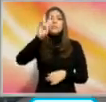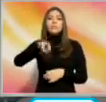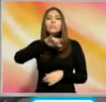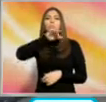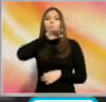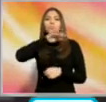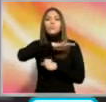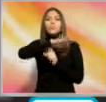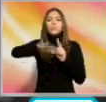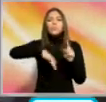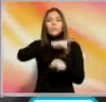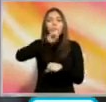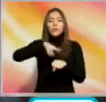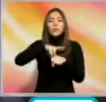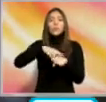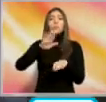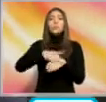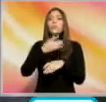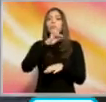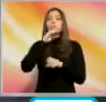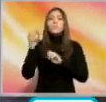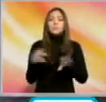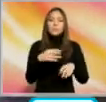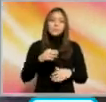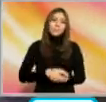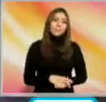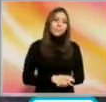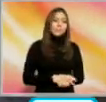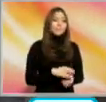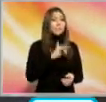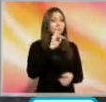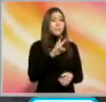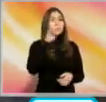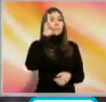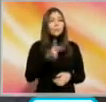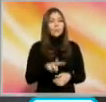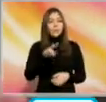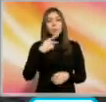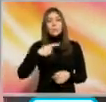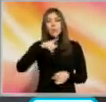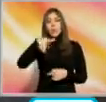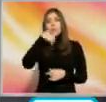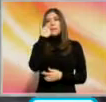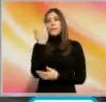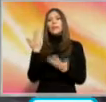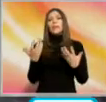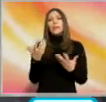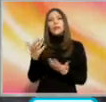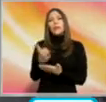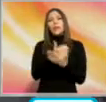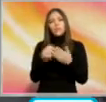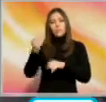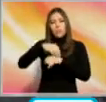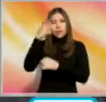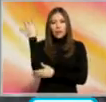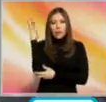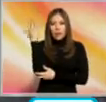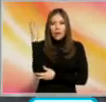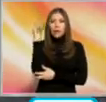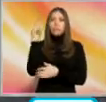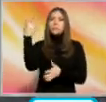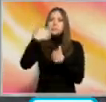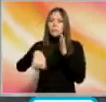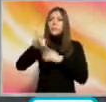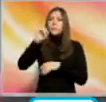lo dijimos en este espacio a Sí. principios de diciembre, que se valía poner árbol, se valía cortarlo, comprarlo, muchas cosas, pero lo que